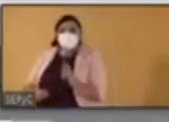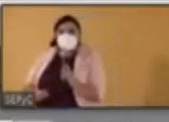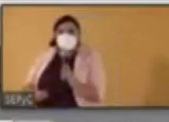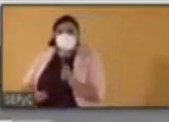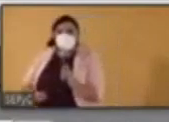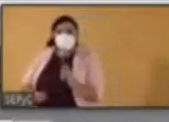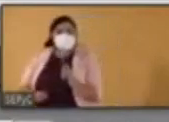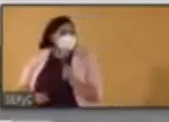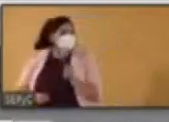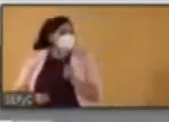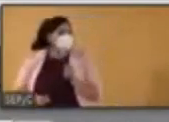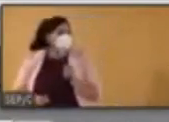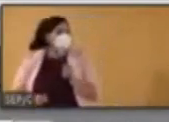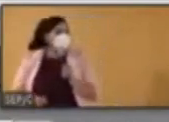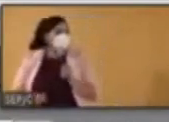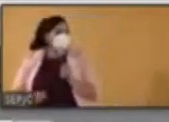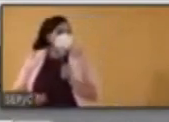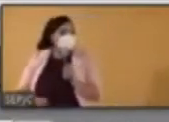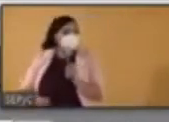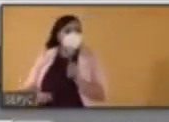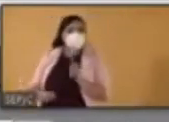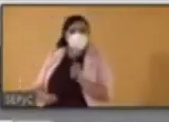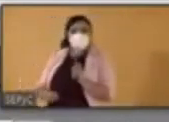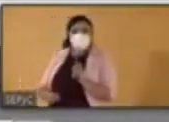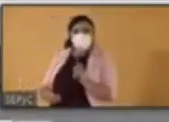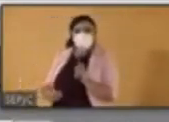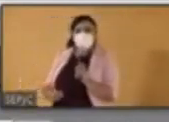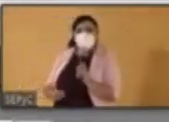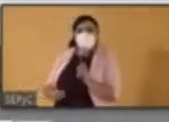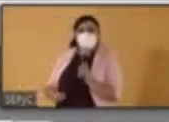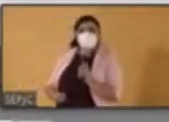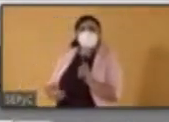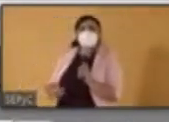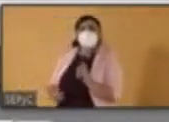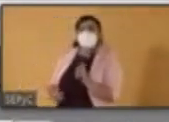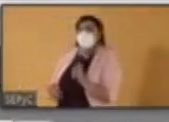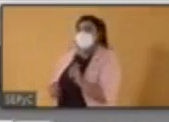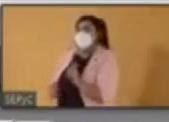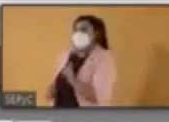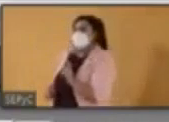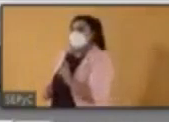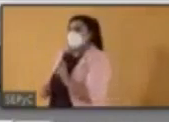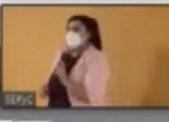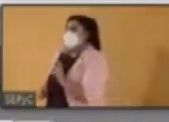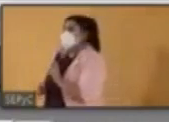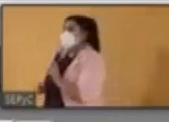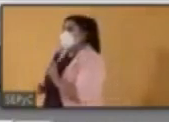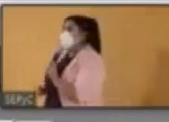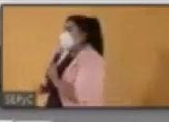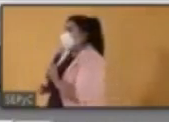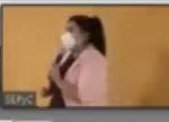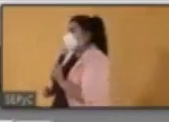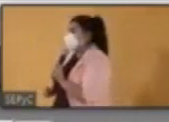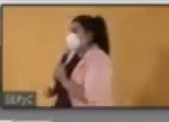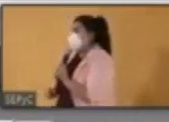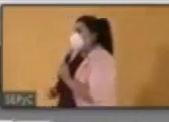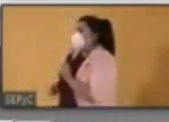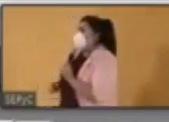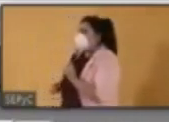la información que cada uno de nosotros inserta en cada uno de los apartados ya no es información que será sujeta a